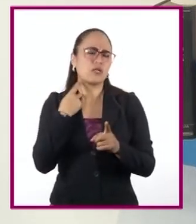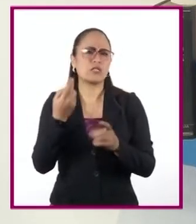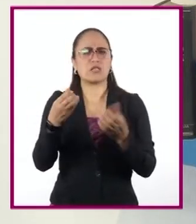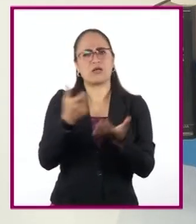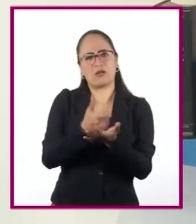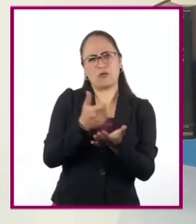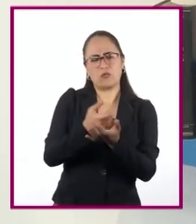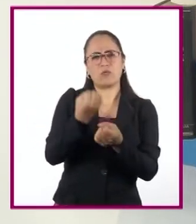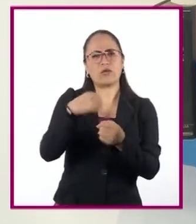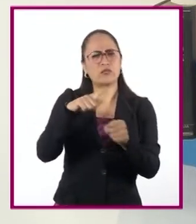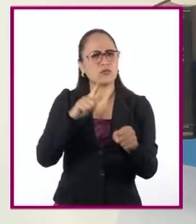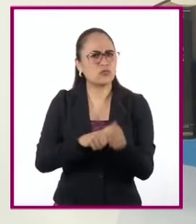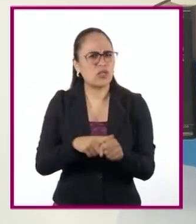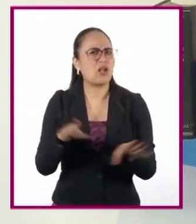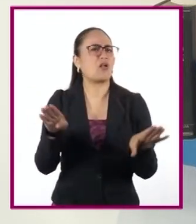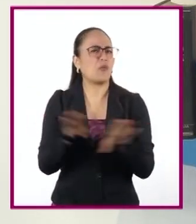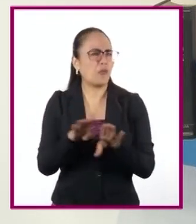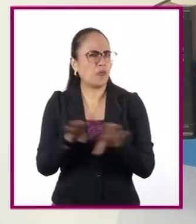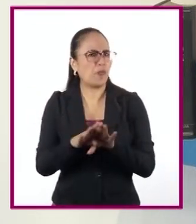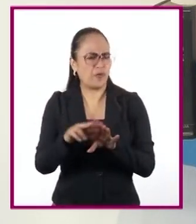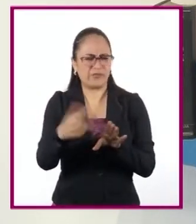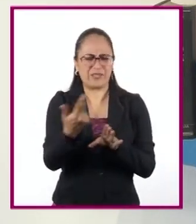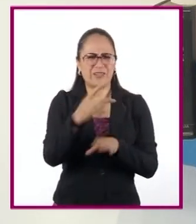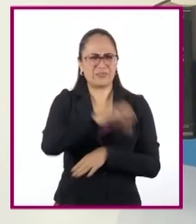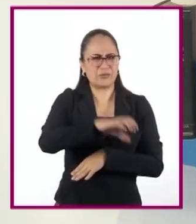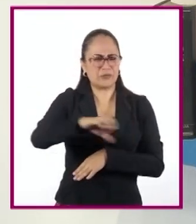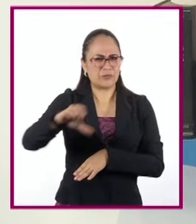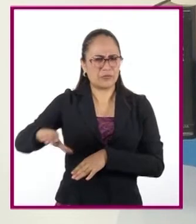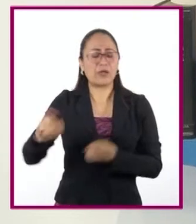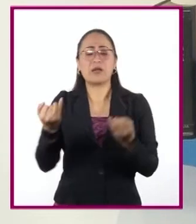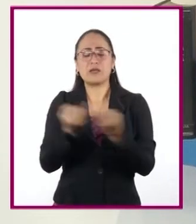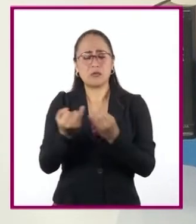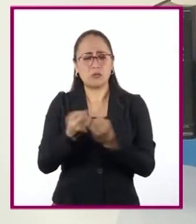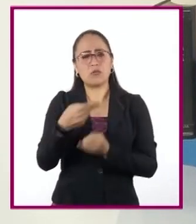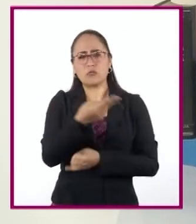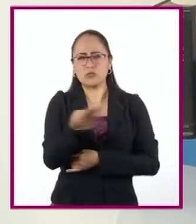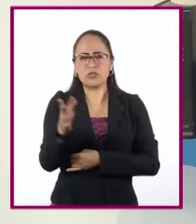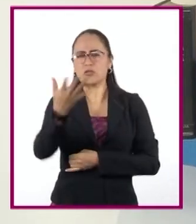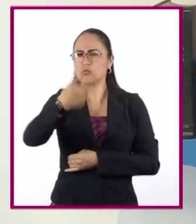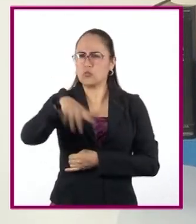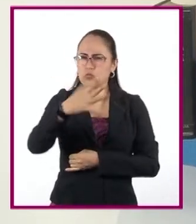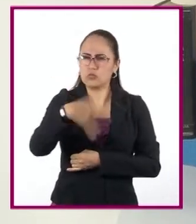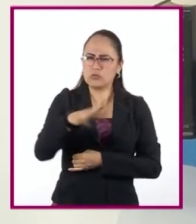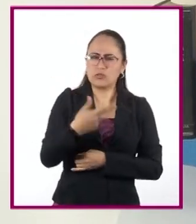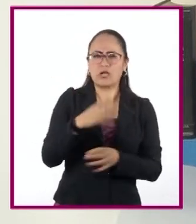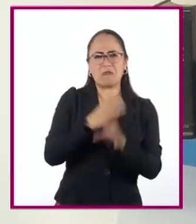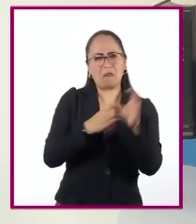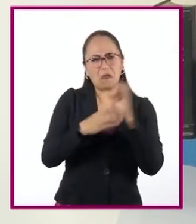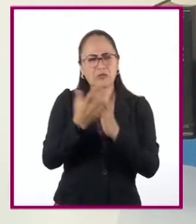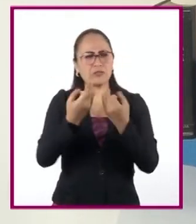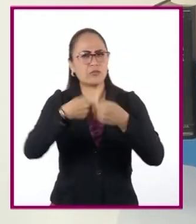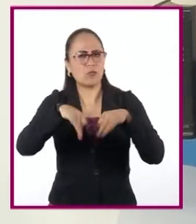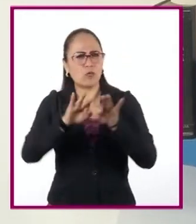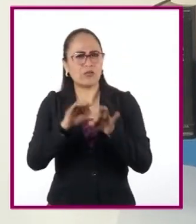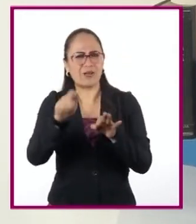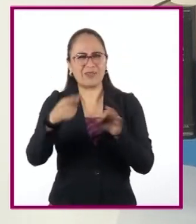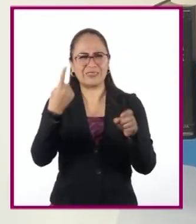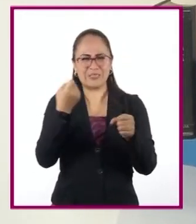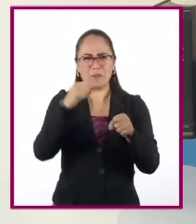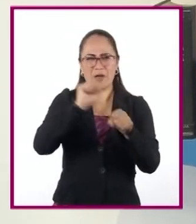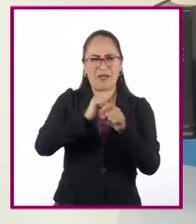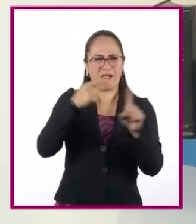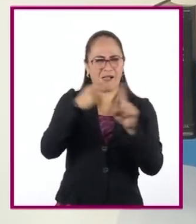social? También podrán encontrar elementos que sean importantes en el reto de la semana.